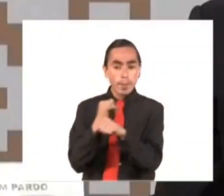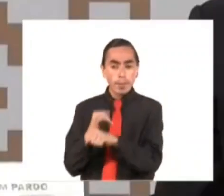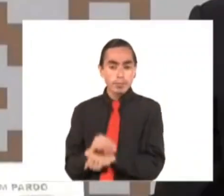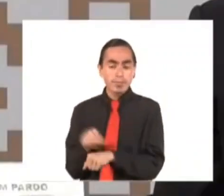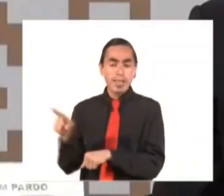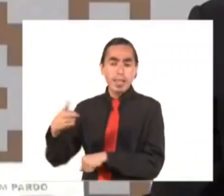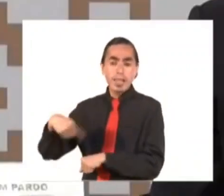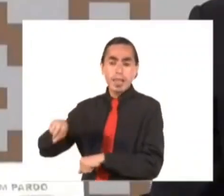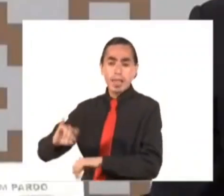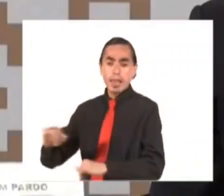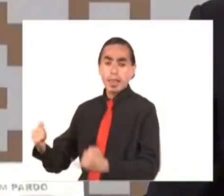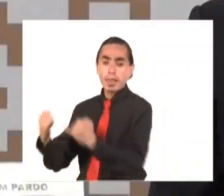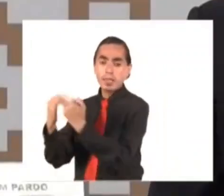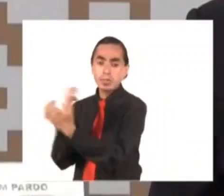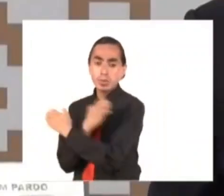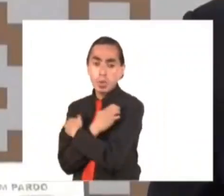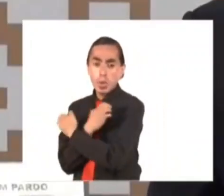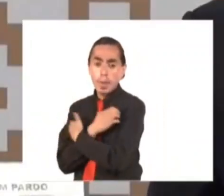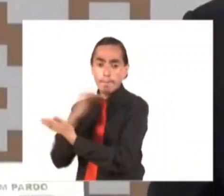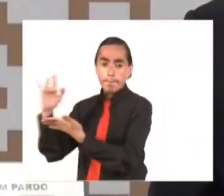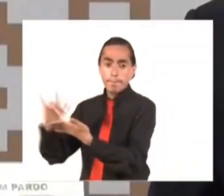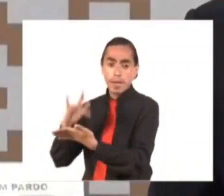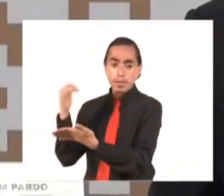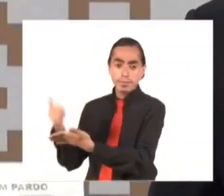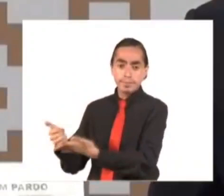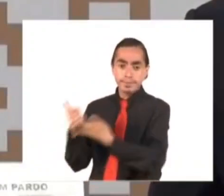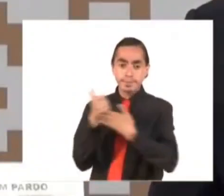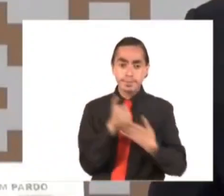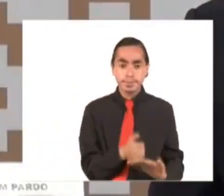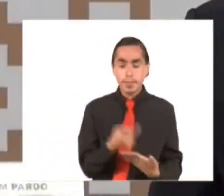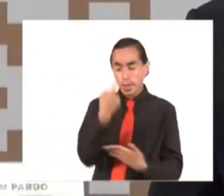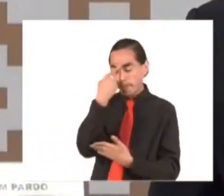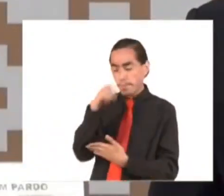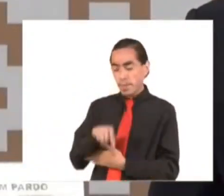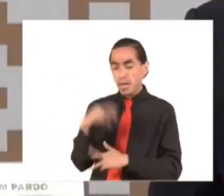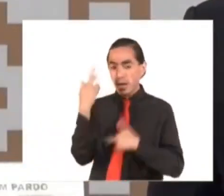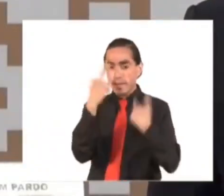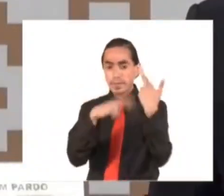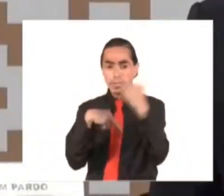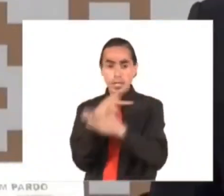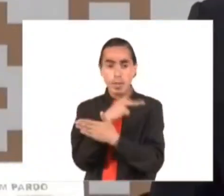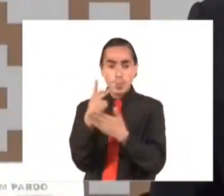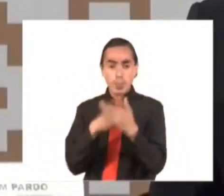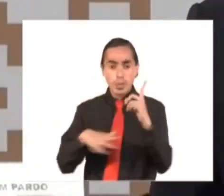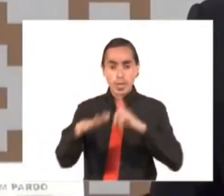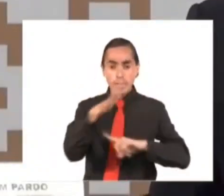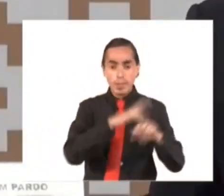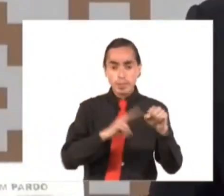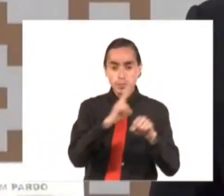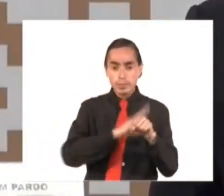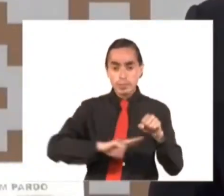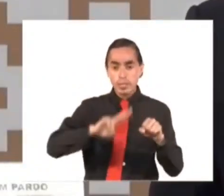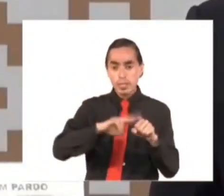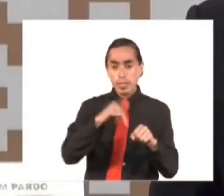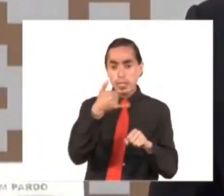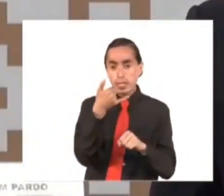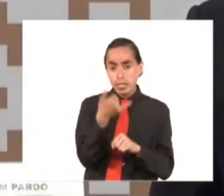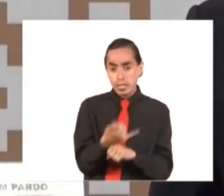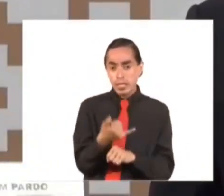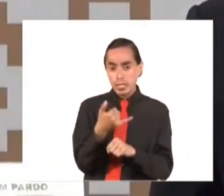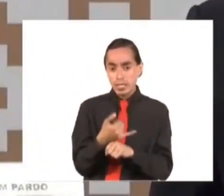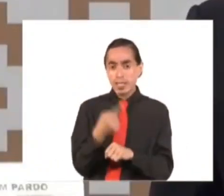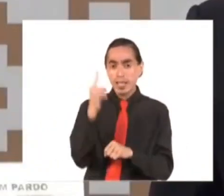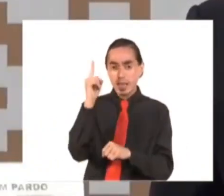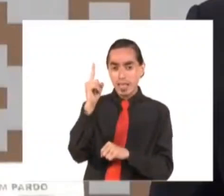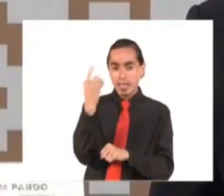las instituciones académicas, una valoración de lo que ha sido el Programa Ambiental y de Cambio Climático de la Ciudad de México, que es